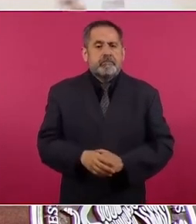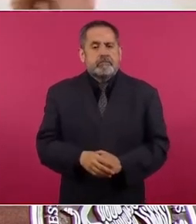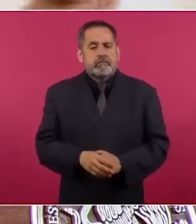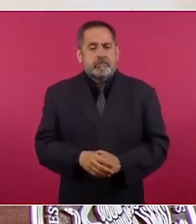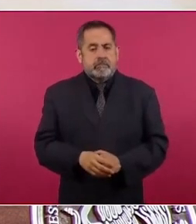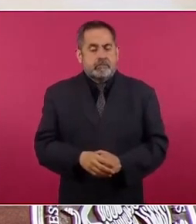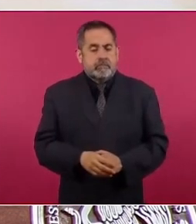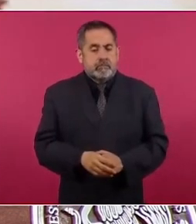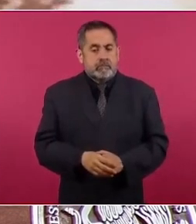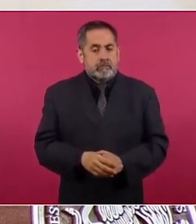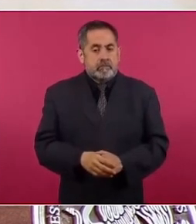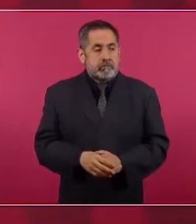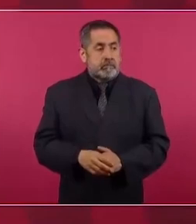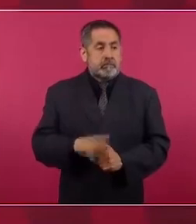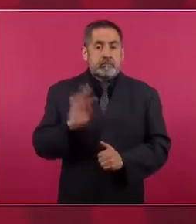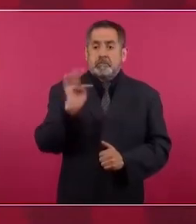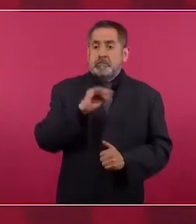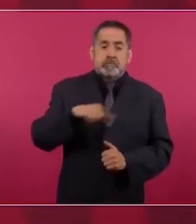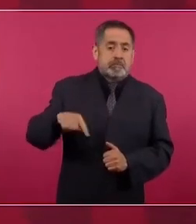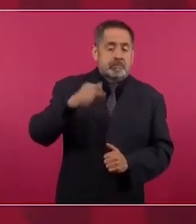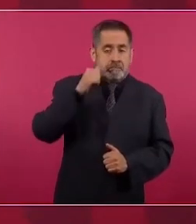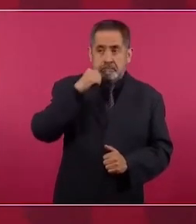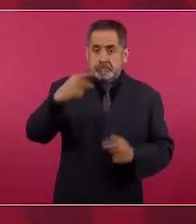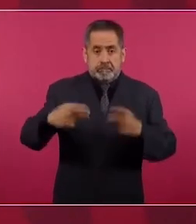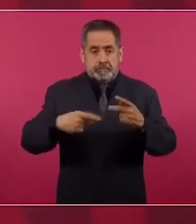Si me preguntan